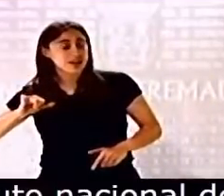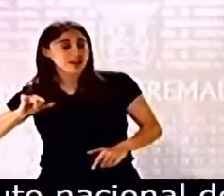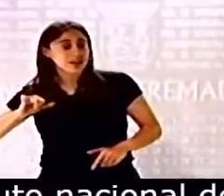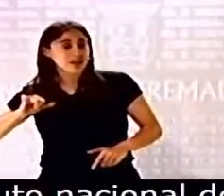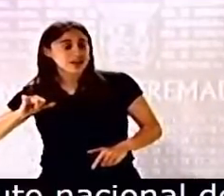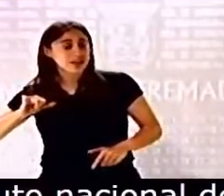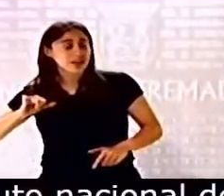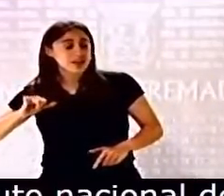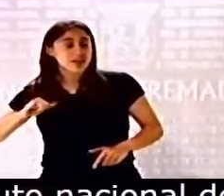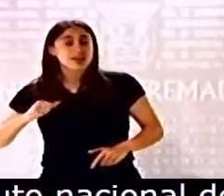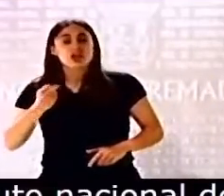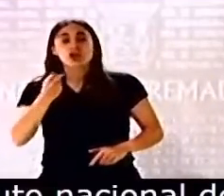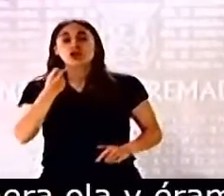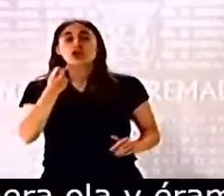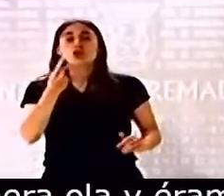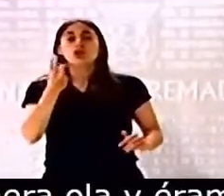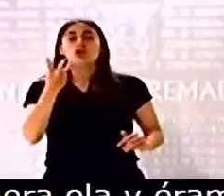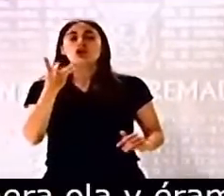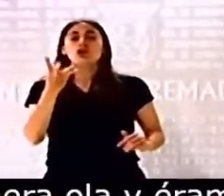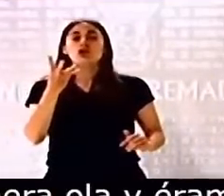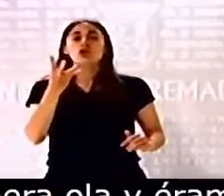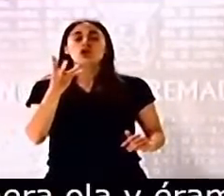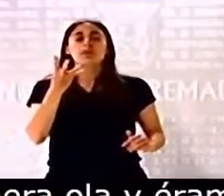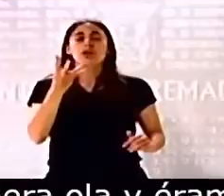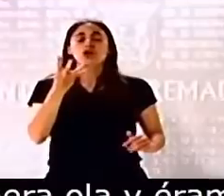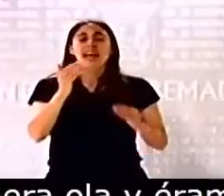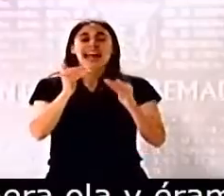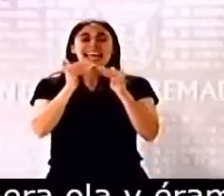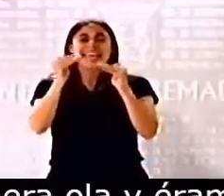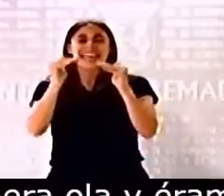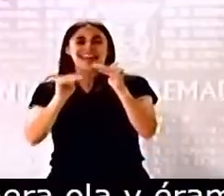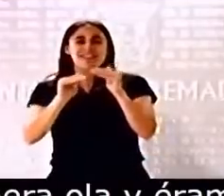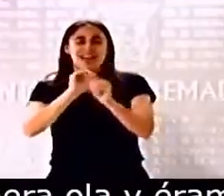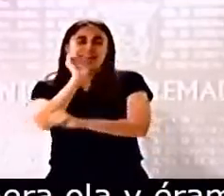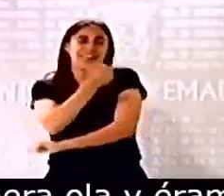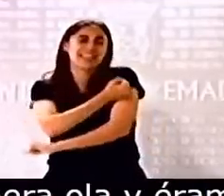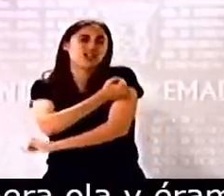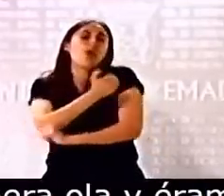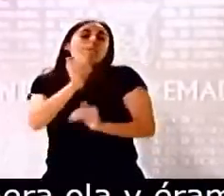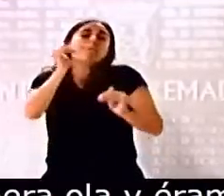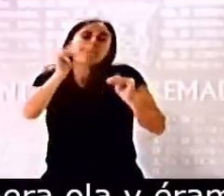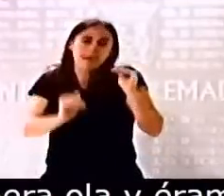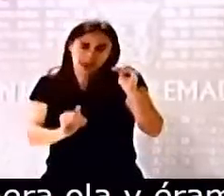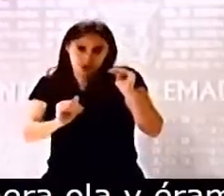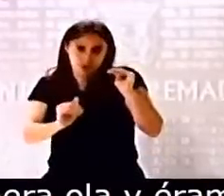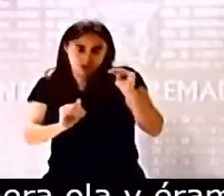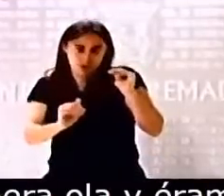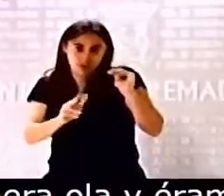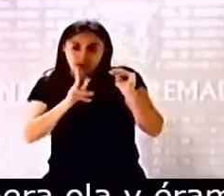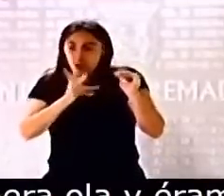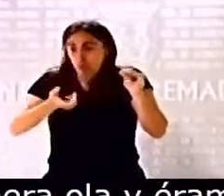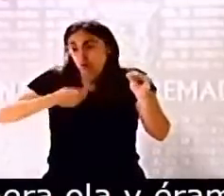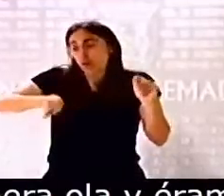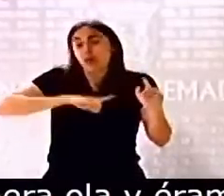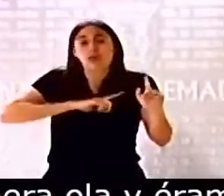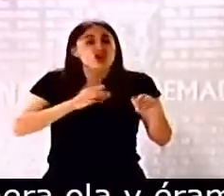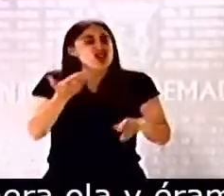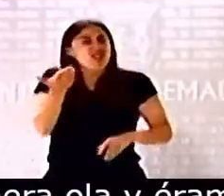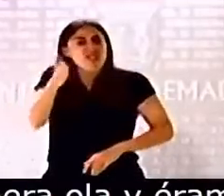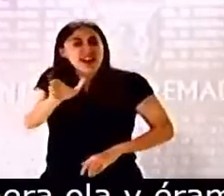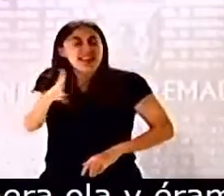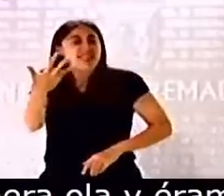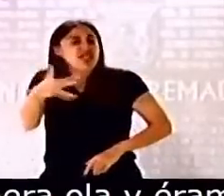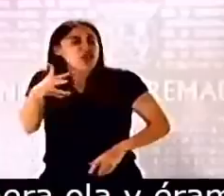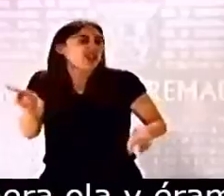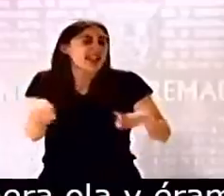que menos infrarregistro tenía. Porque nosotros, independientemente de dónde se haya producido el fallecimiento,